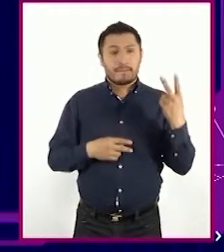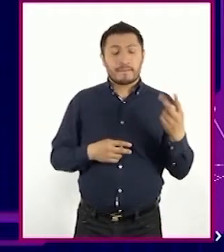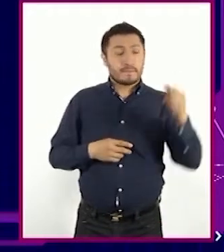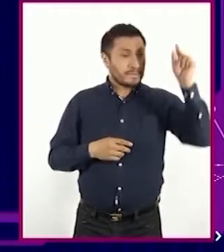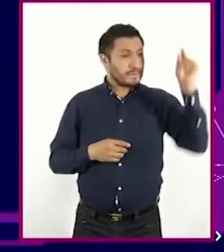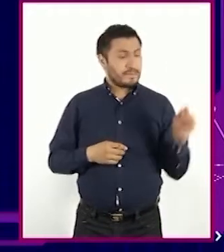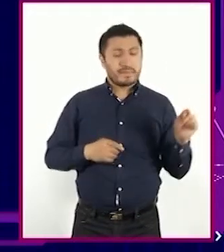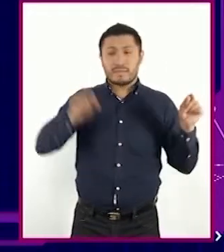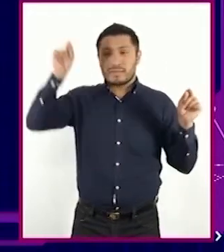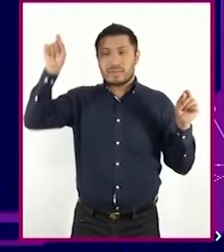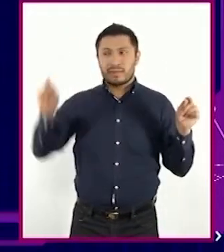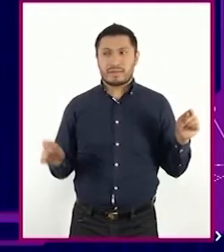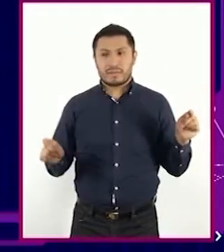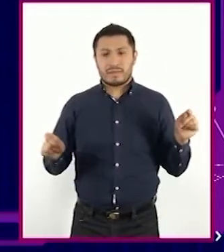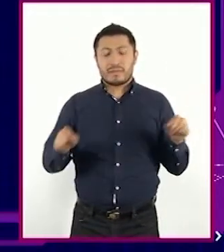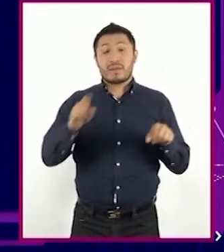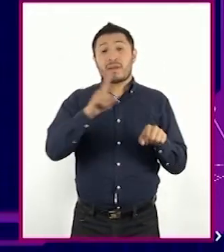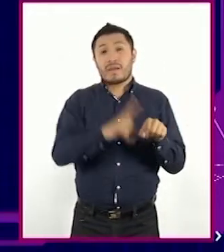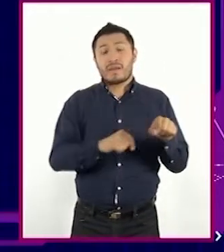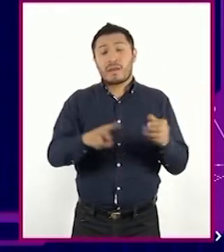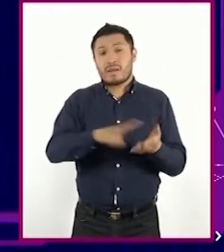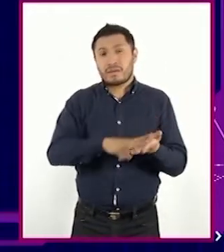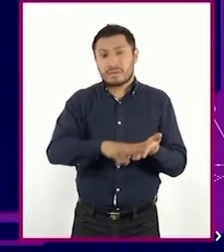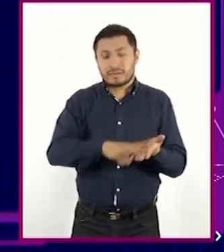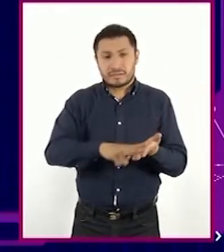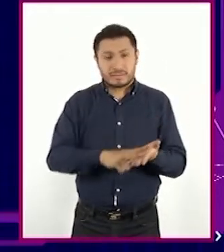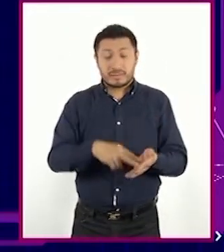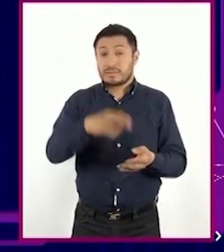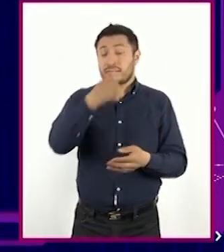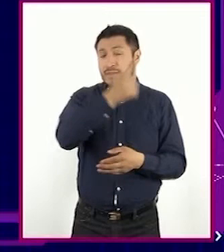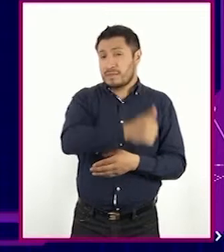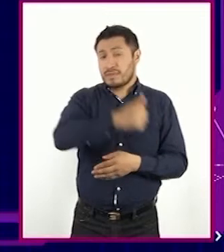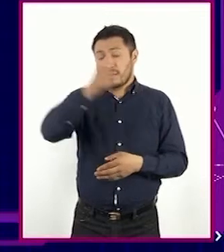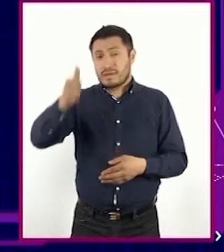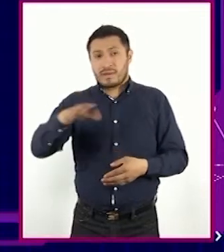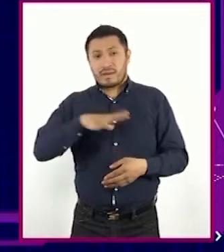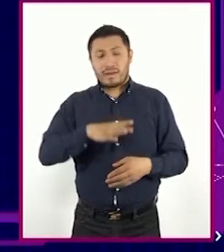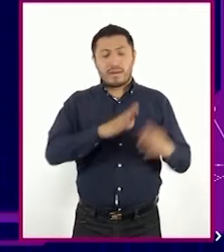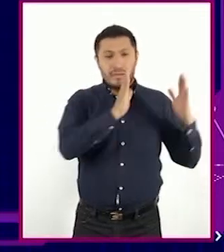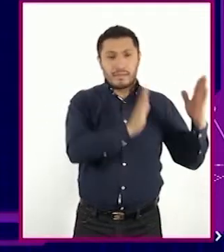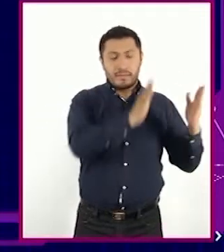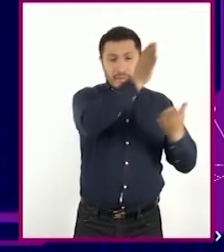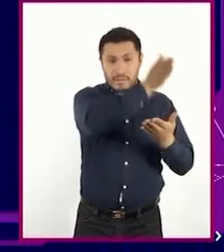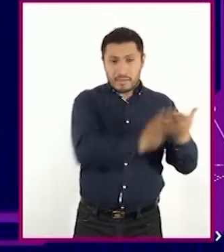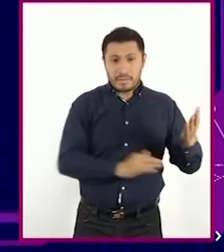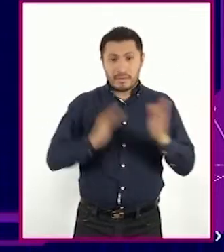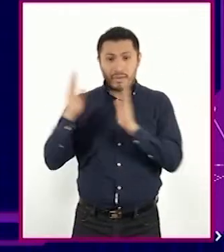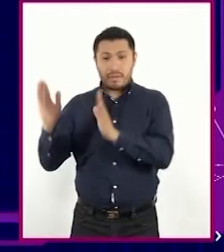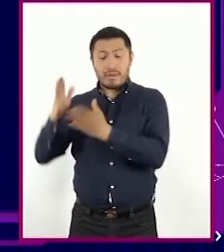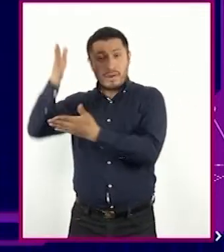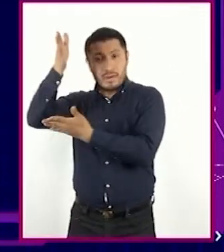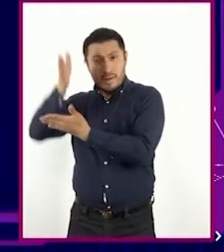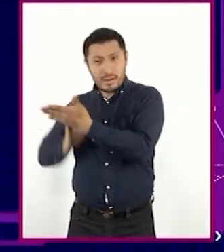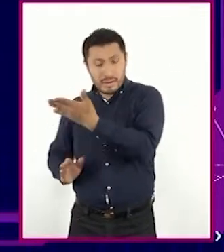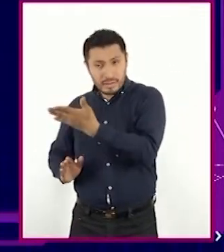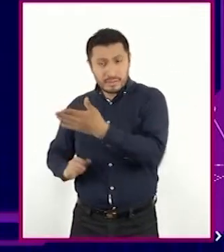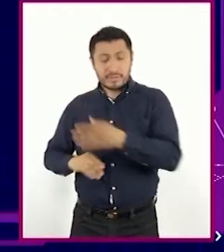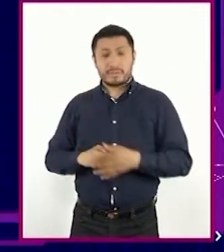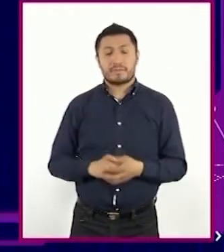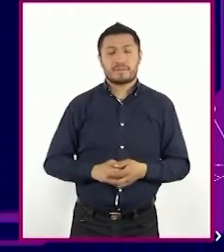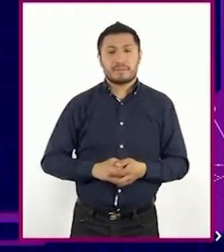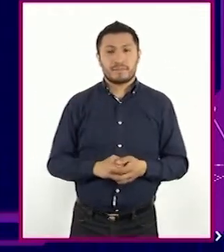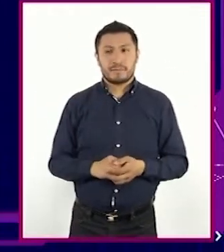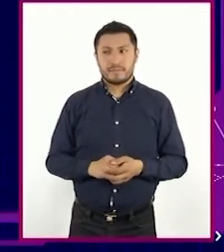2 líneas verticales en color verde, de modo que cada una divida cada mitad del conjunto de datos en